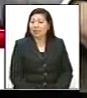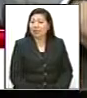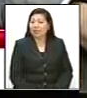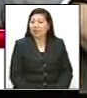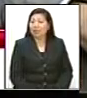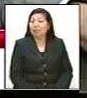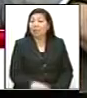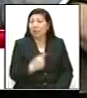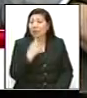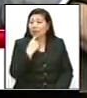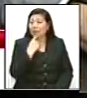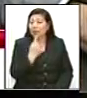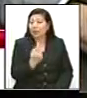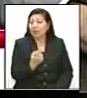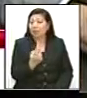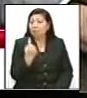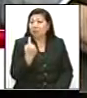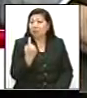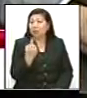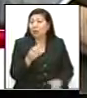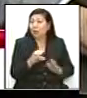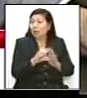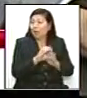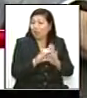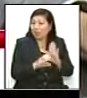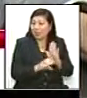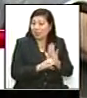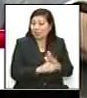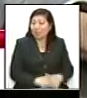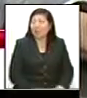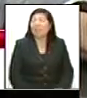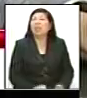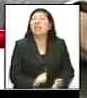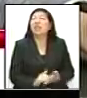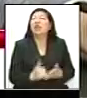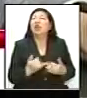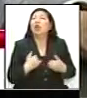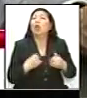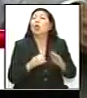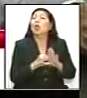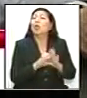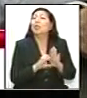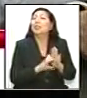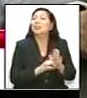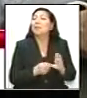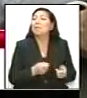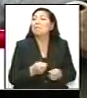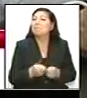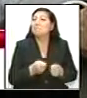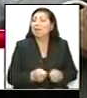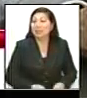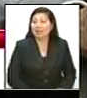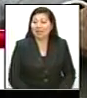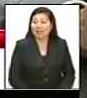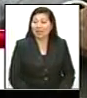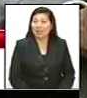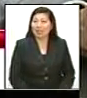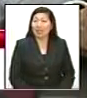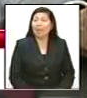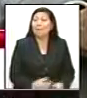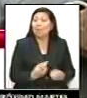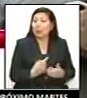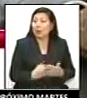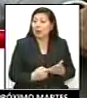en primer lugar, los constitucionalistas, qué concepto de constitución manejamos. Y el concepto de,